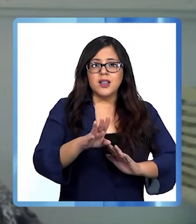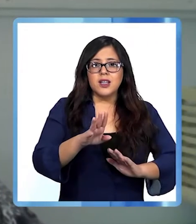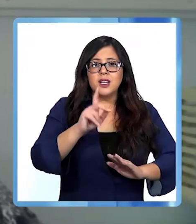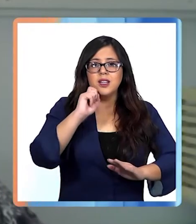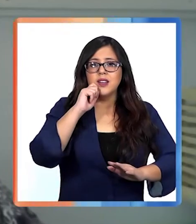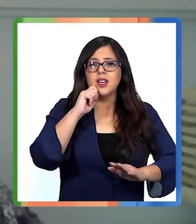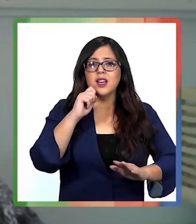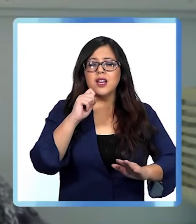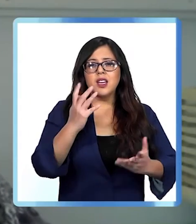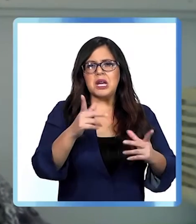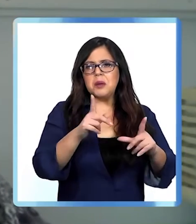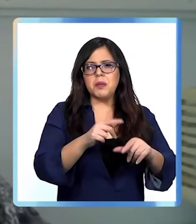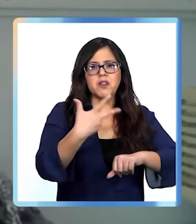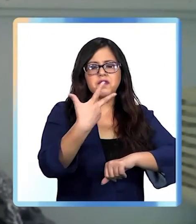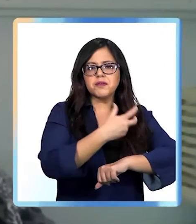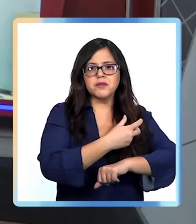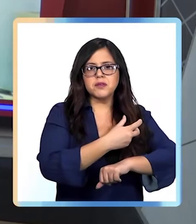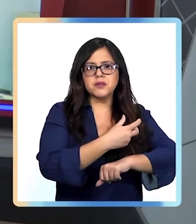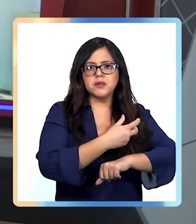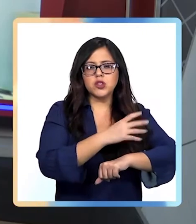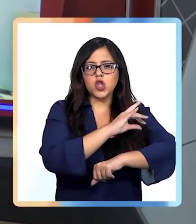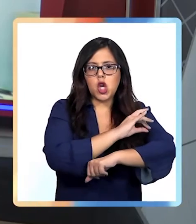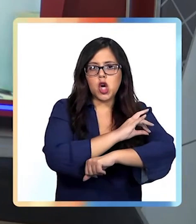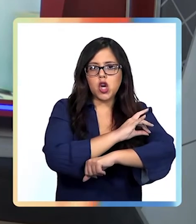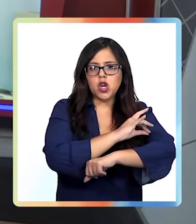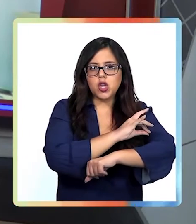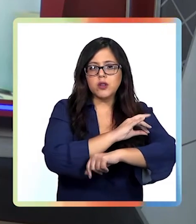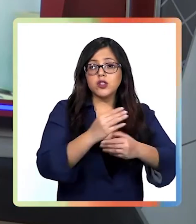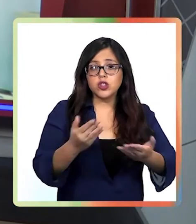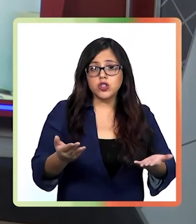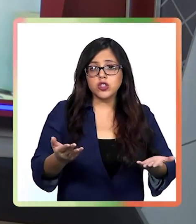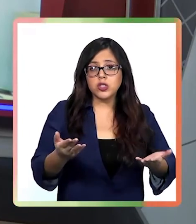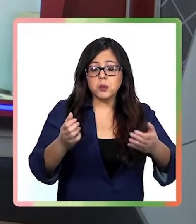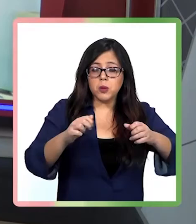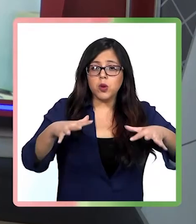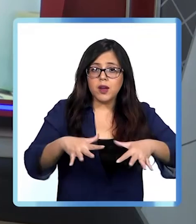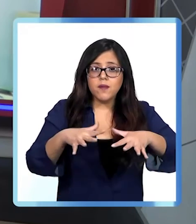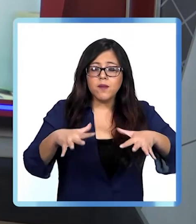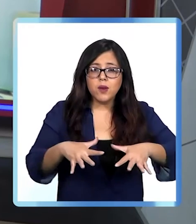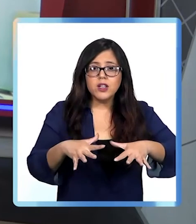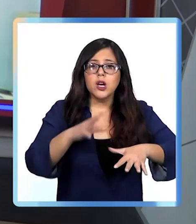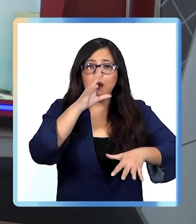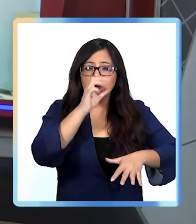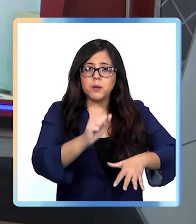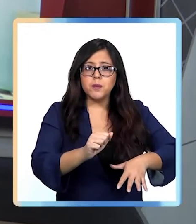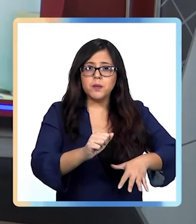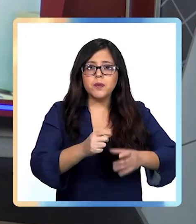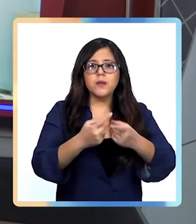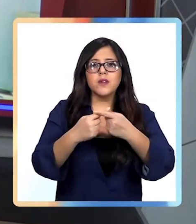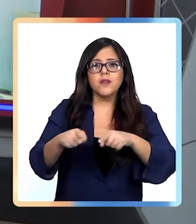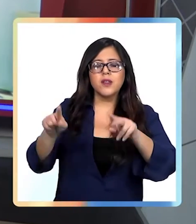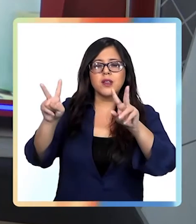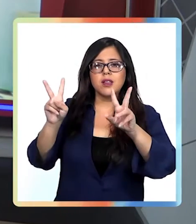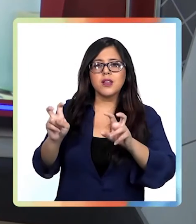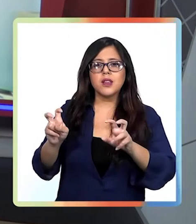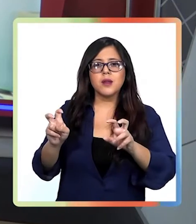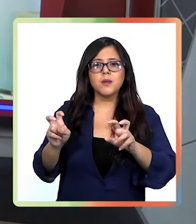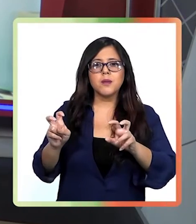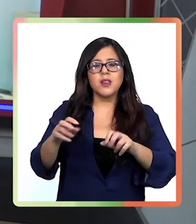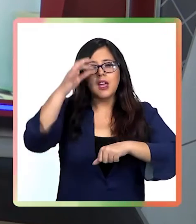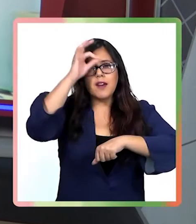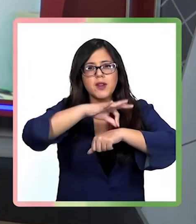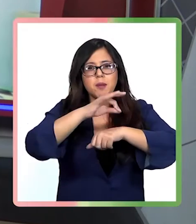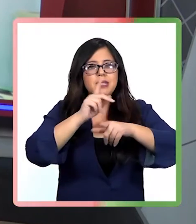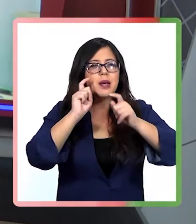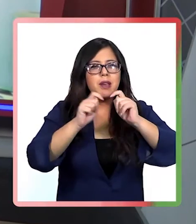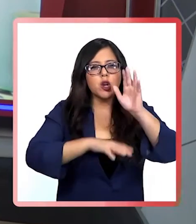no gran intensidad y por lo tanto yo creo que podemos hacer el esfuerzo de soportarlas versus el riesgo de